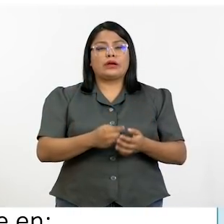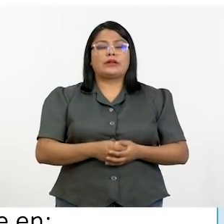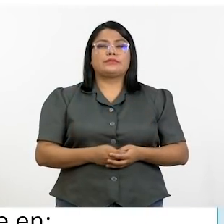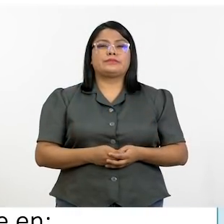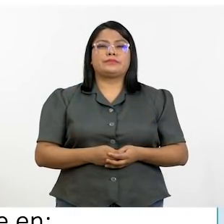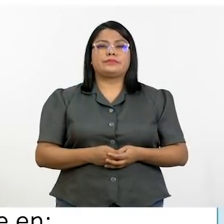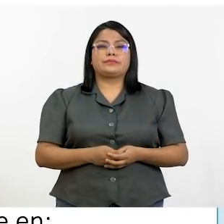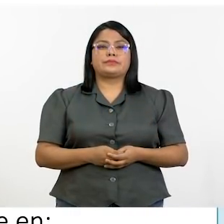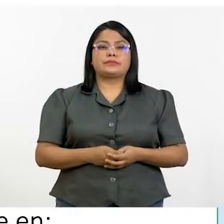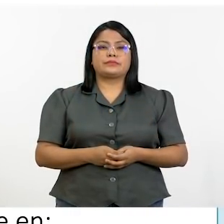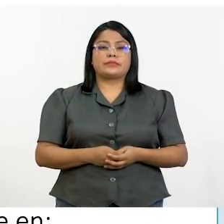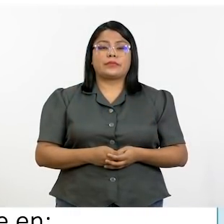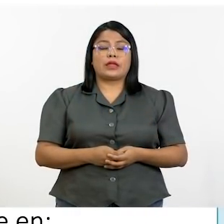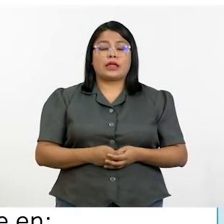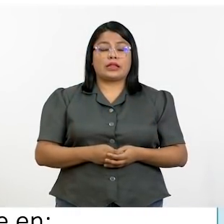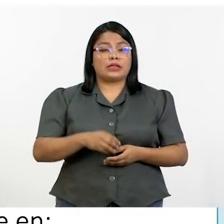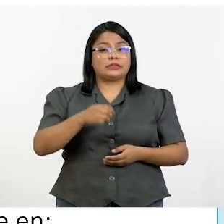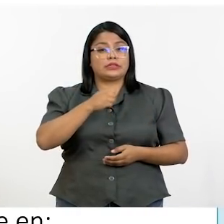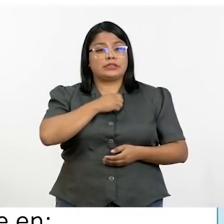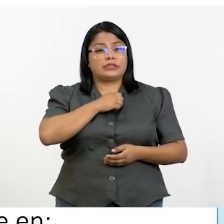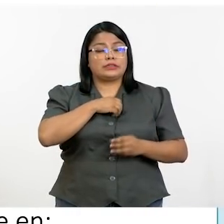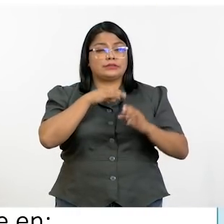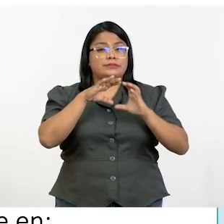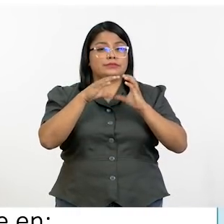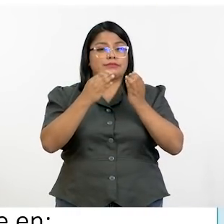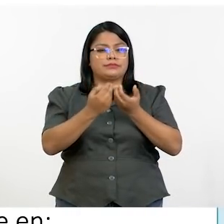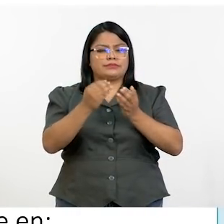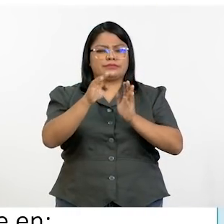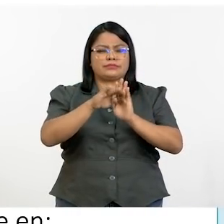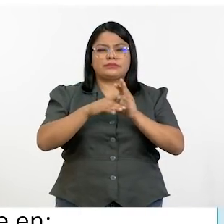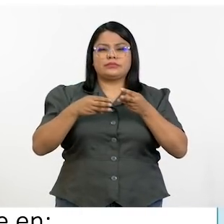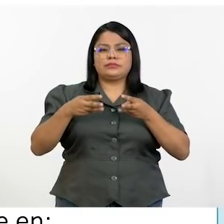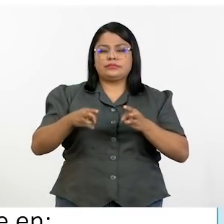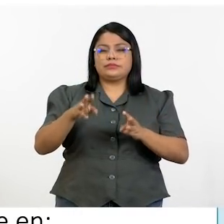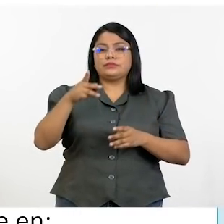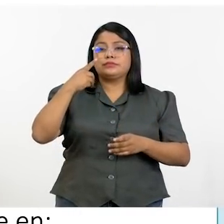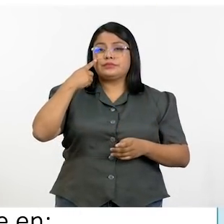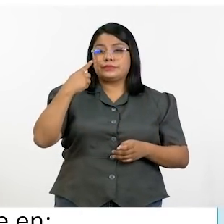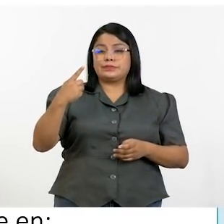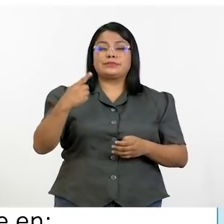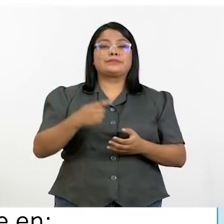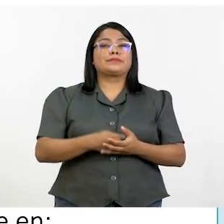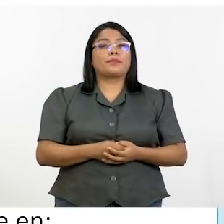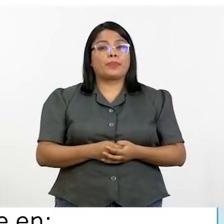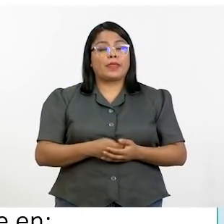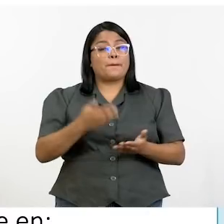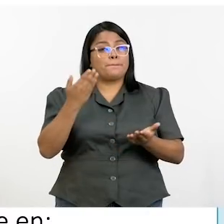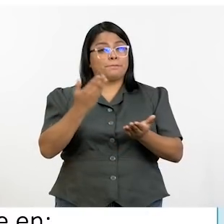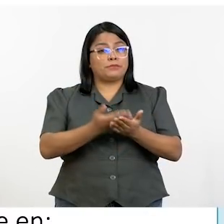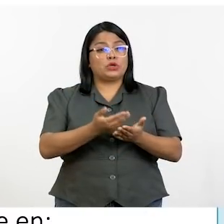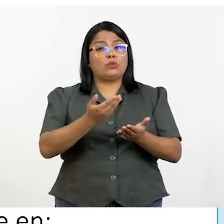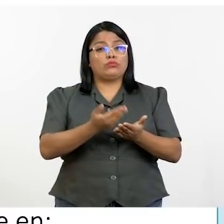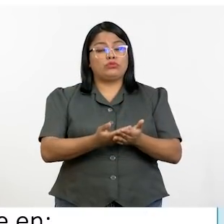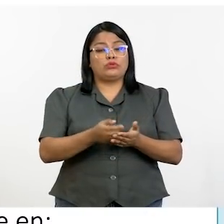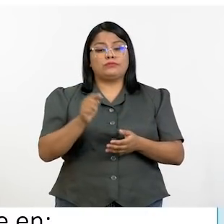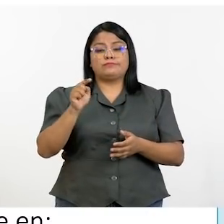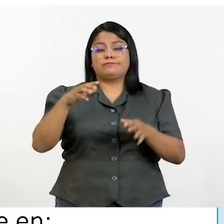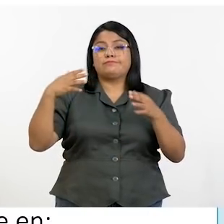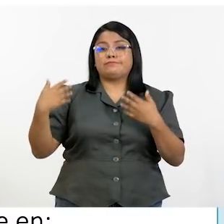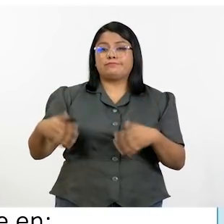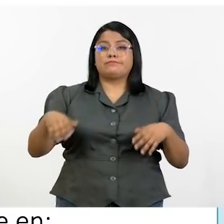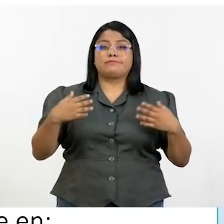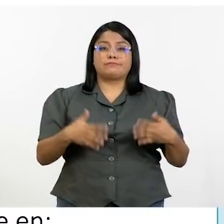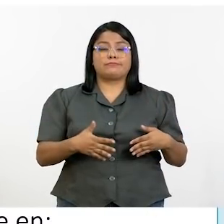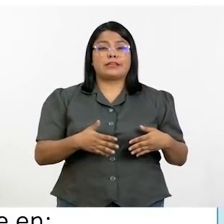es la asignación de actividades en casa. En la guía metodológica encontrará el propósito de esta